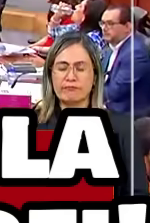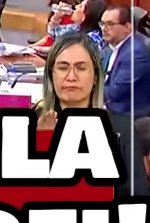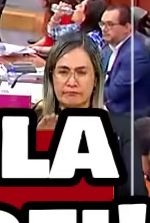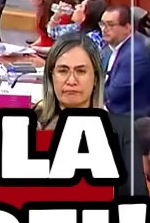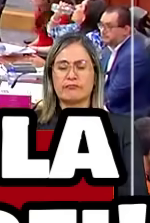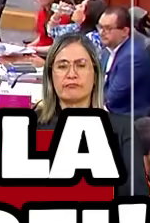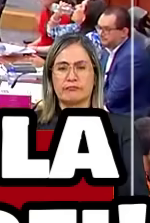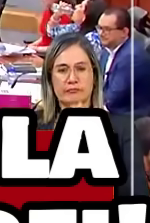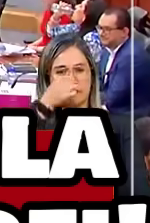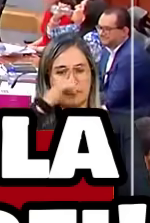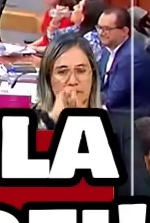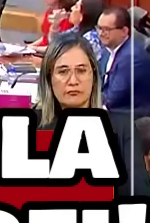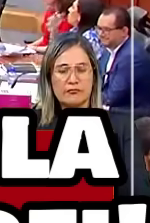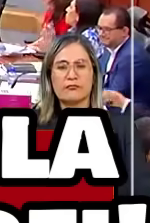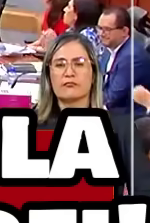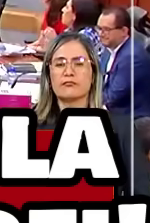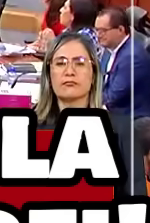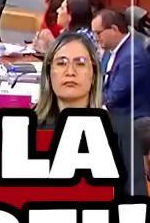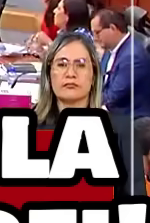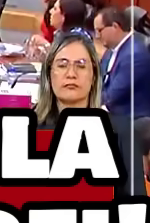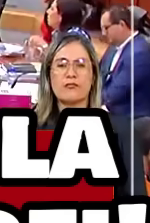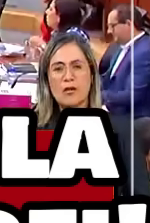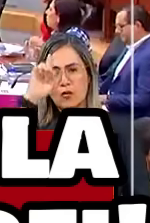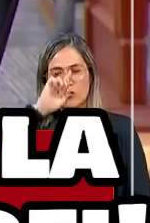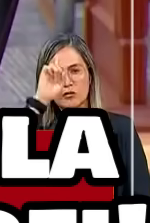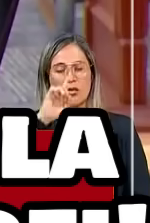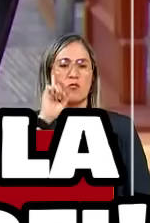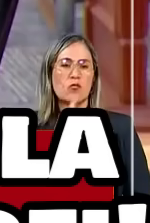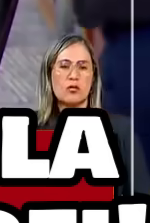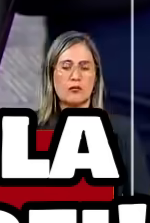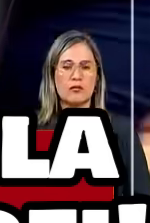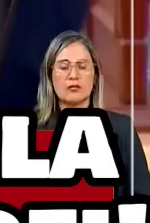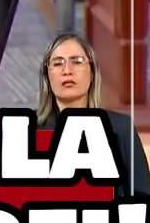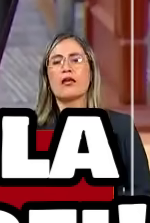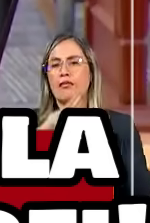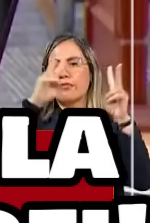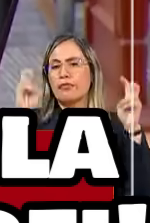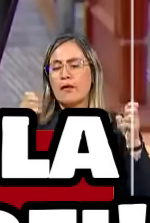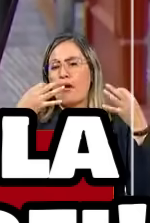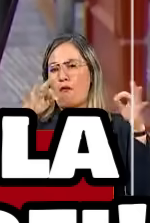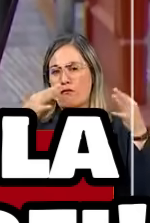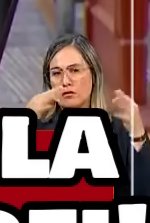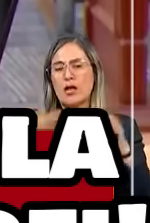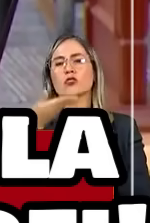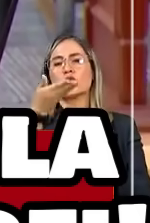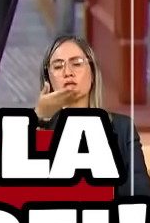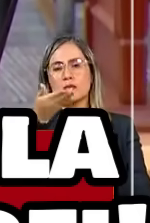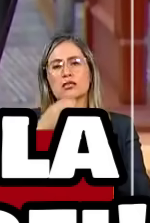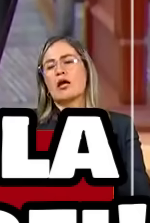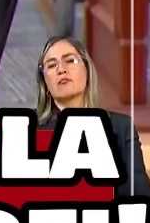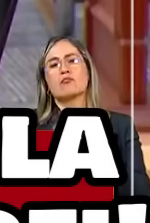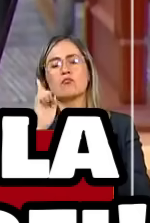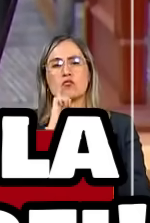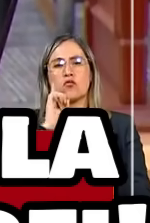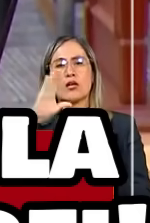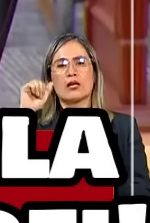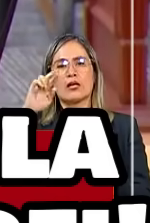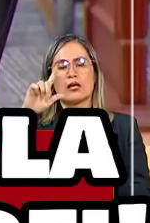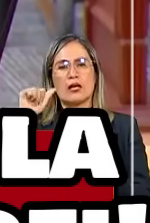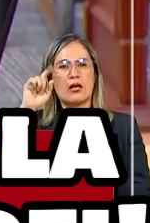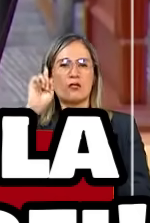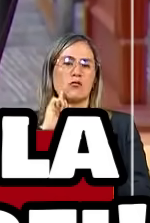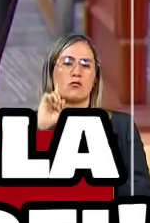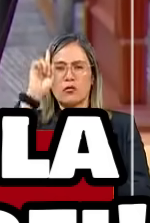Adelante, secretaria. Gracias, consejera presidenta. El asunto del oficio es, se solicita la excusa de la consejera Carla Astrid Humphrey